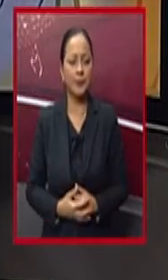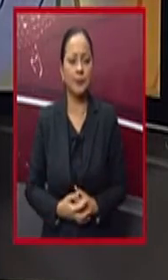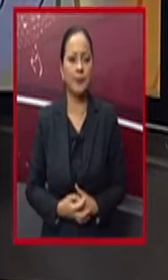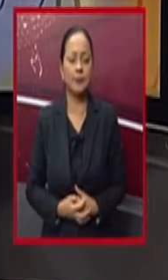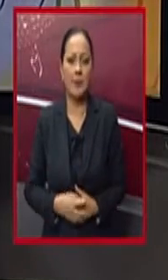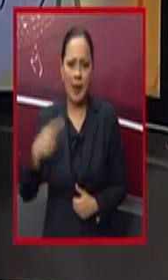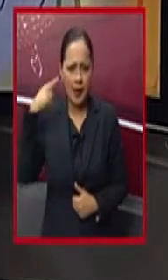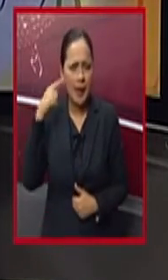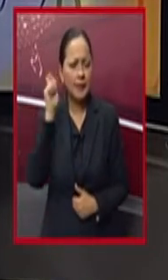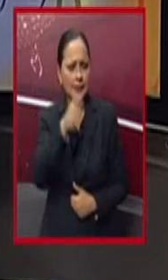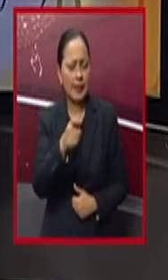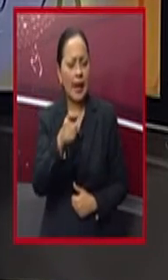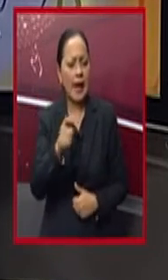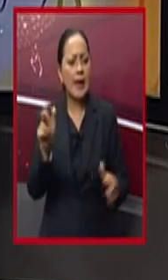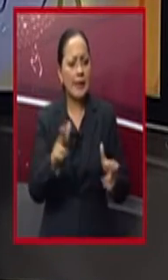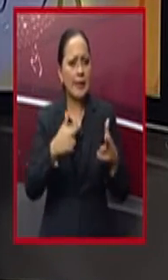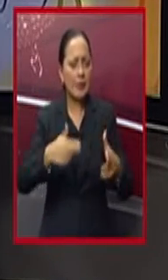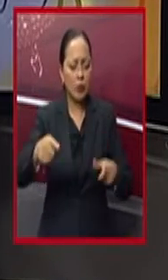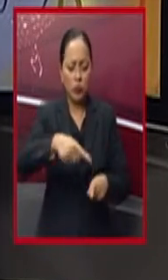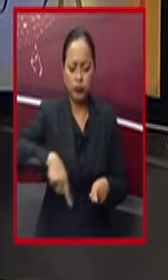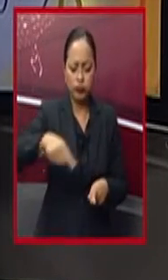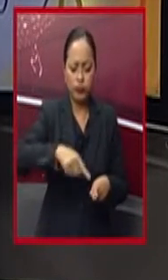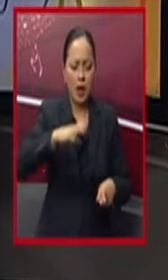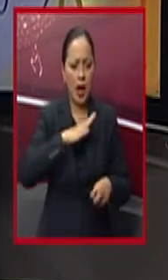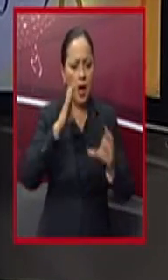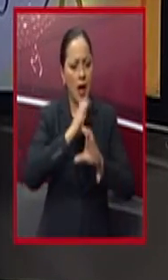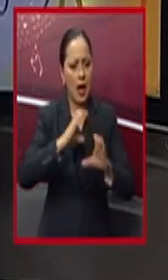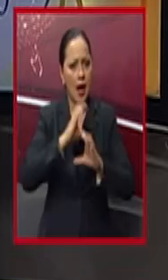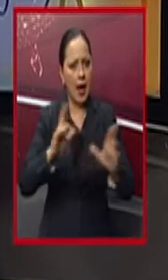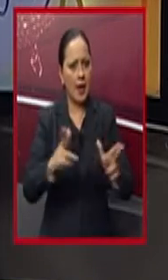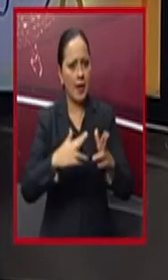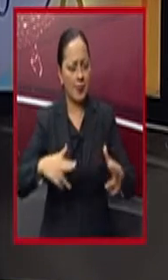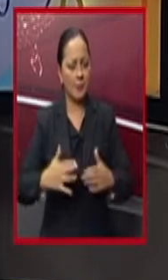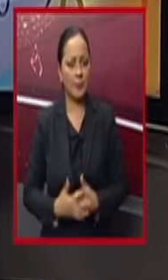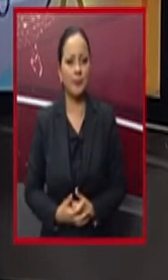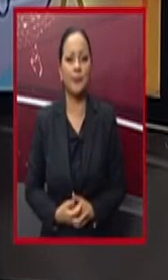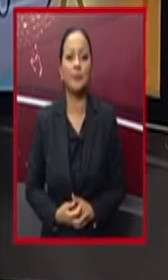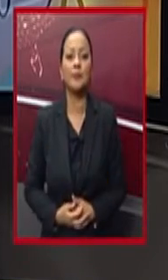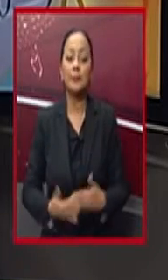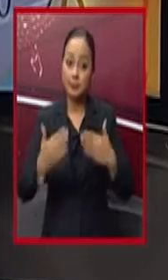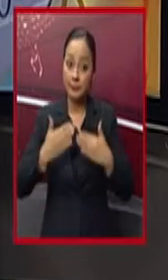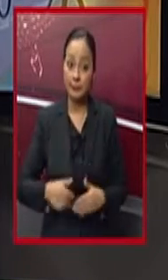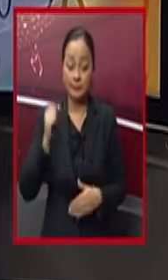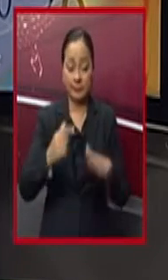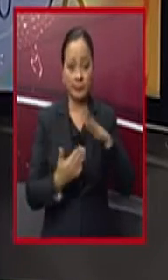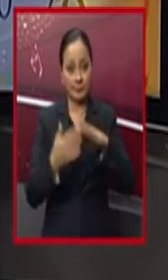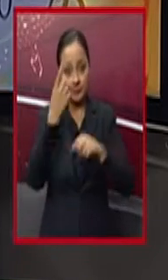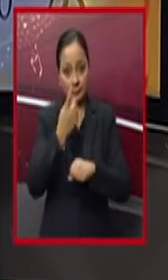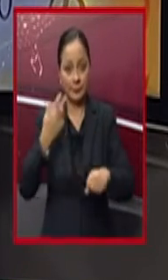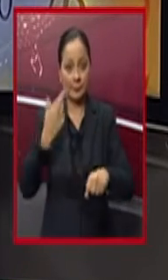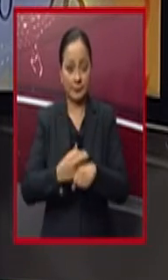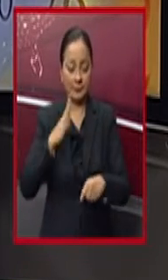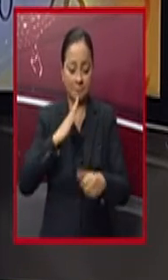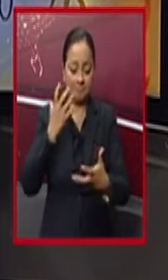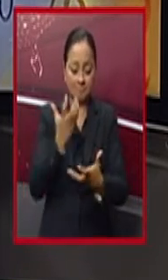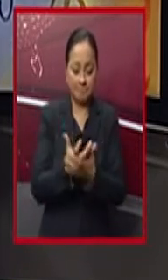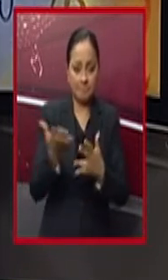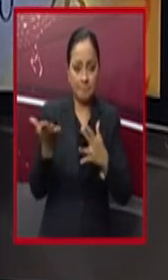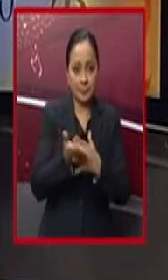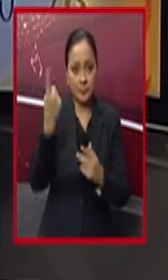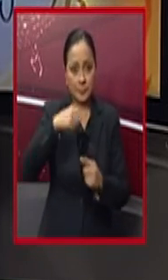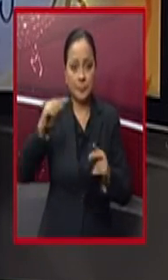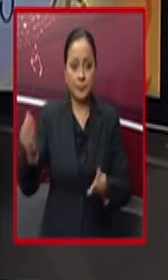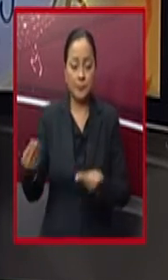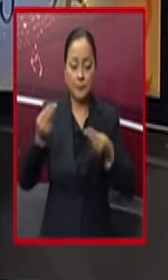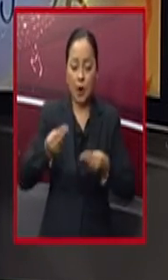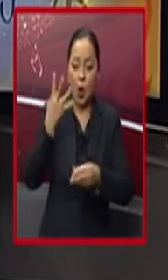Como ya escuchamos, posterior a ello, los y las legisladores entonaron el himno nacional. A continuación, la mesa directiva decretó un receso en la sesión a fin de recibir